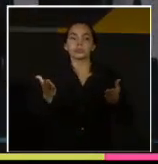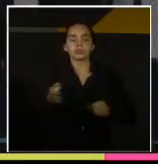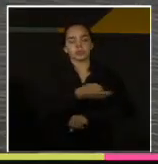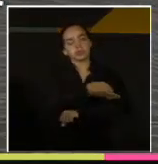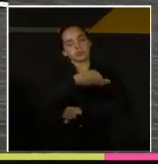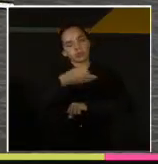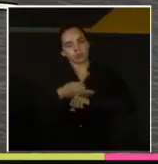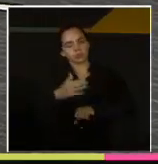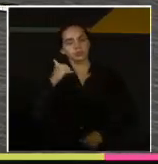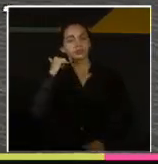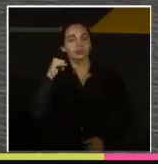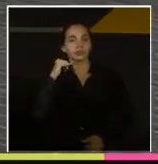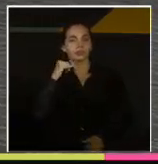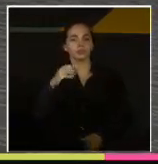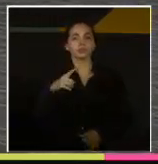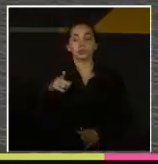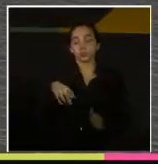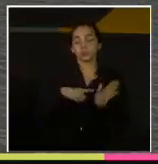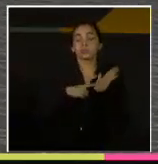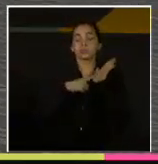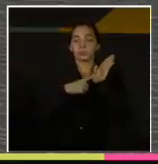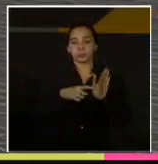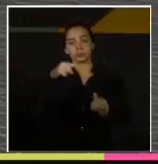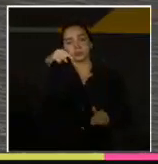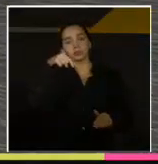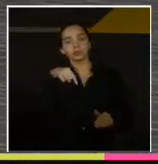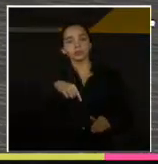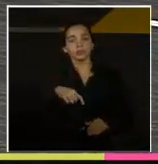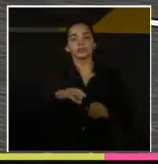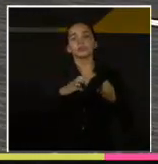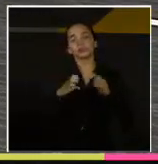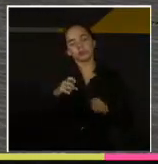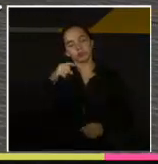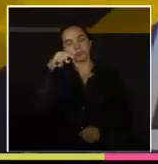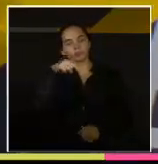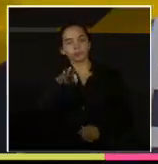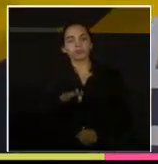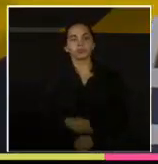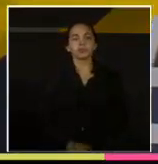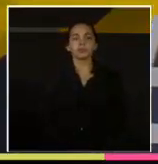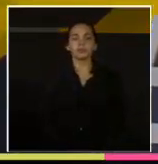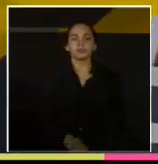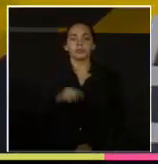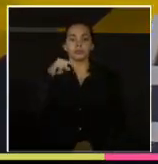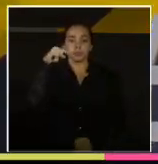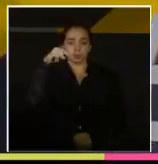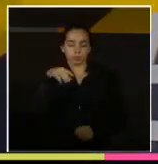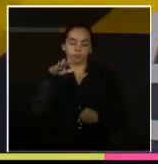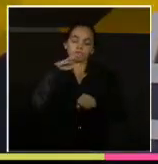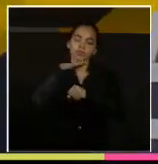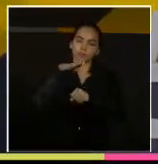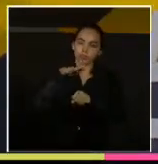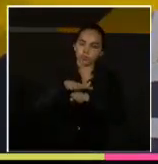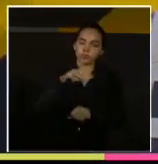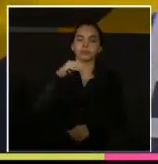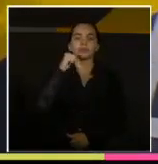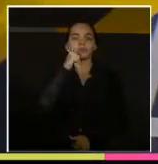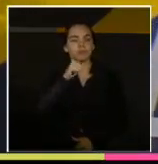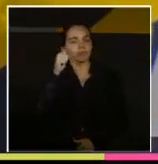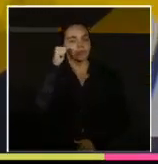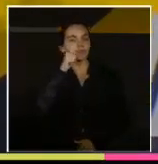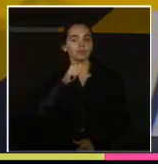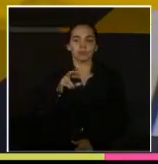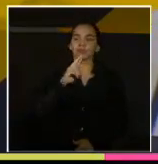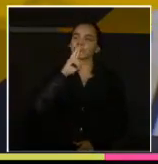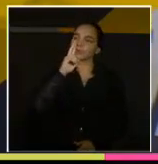familias yucatecas, han permitido que esta sociedad así esté. ¿Estamos blindados ante ello? Siempre el reto está ahí